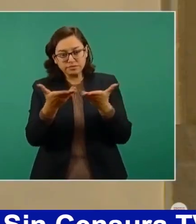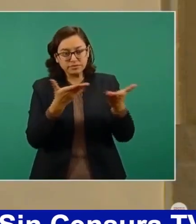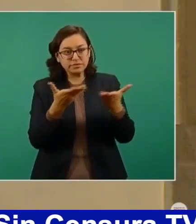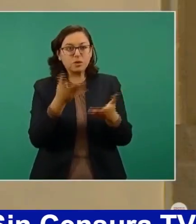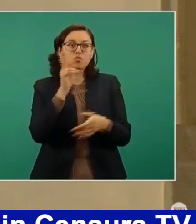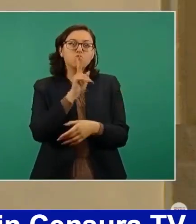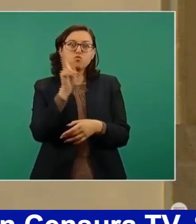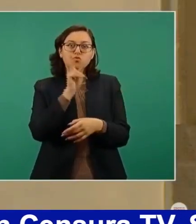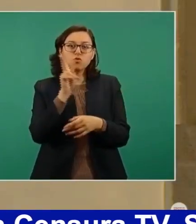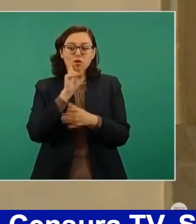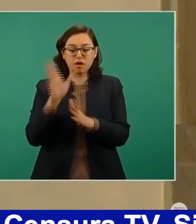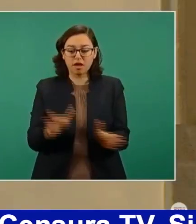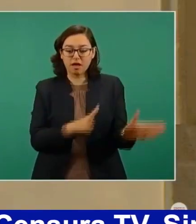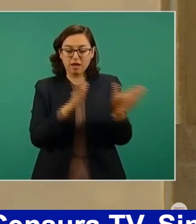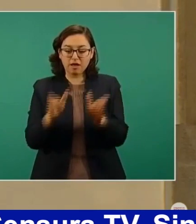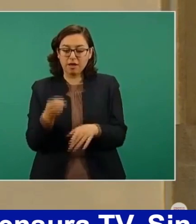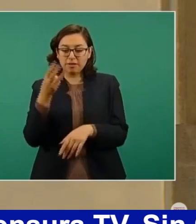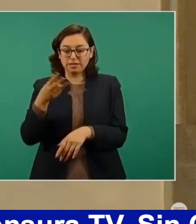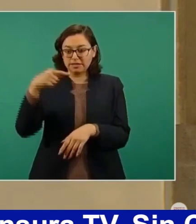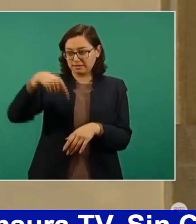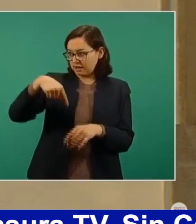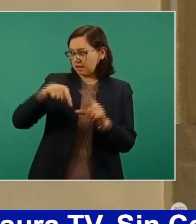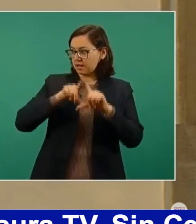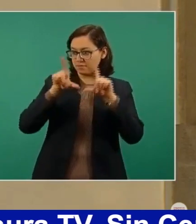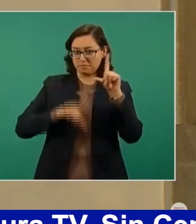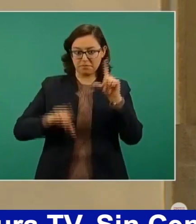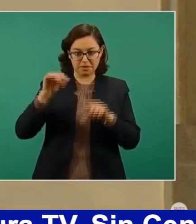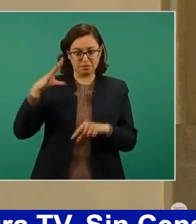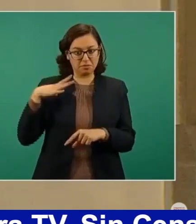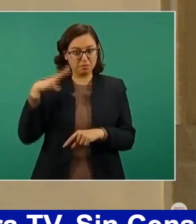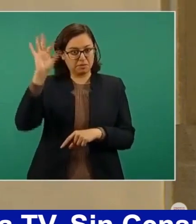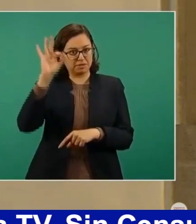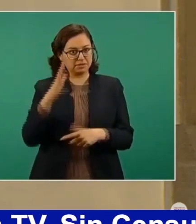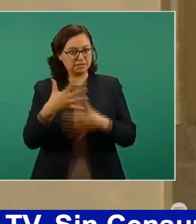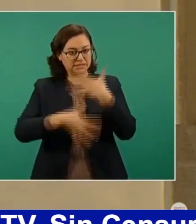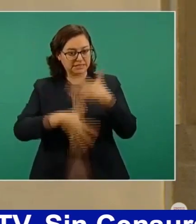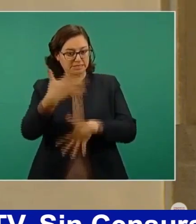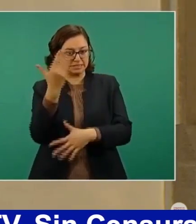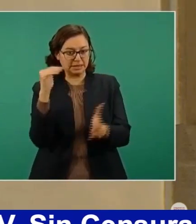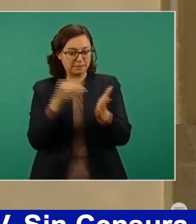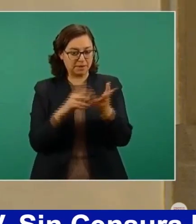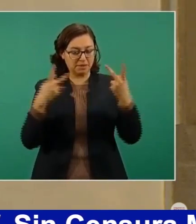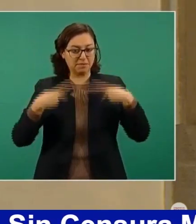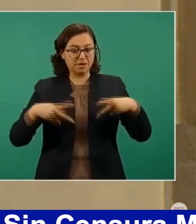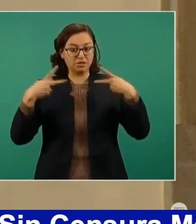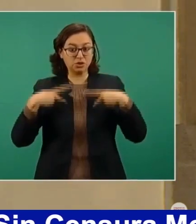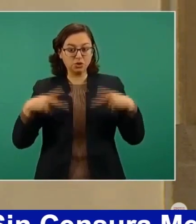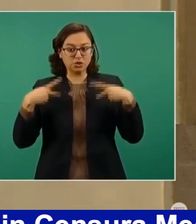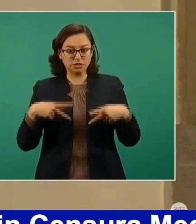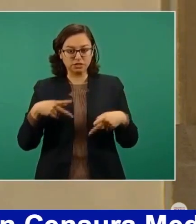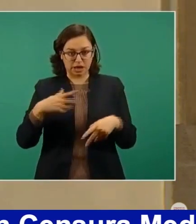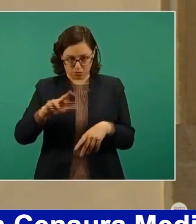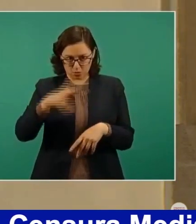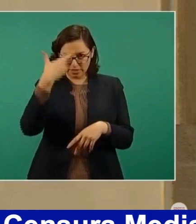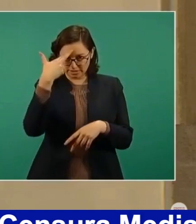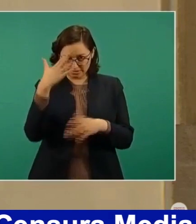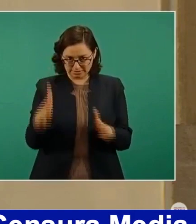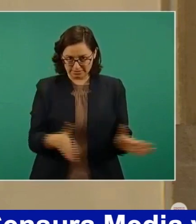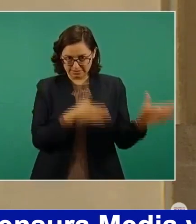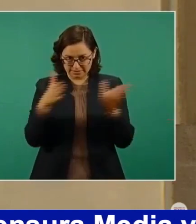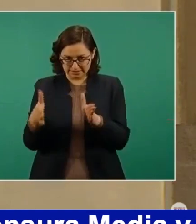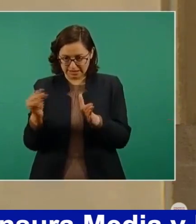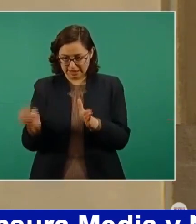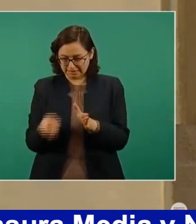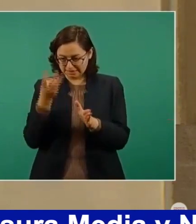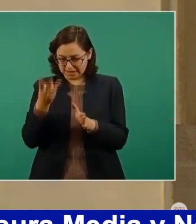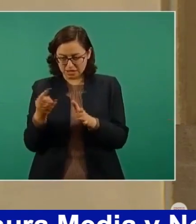3 en México, 15,000 participantes es la fase 3. Les recuerdo que la fase 3 es cuando se prueba en